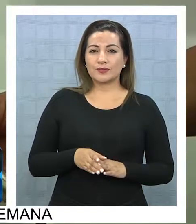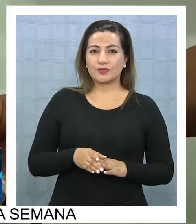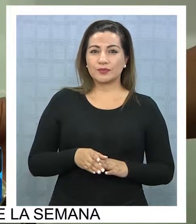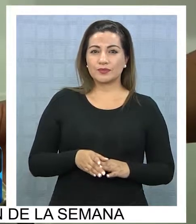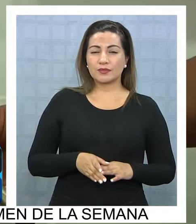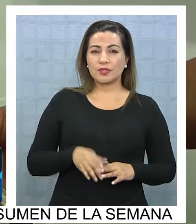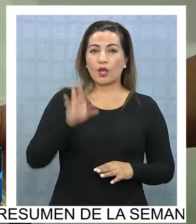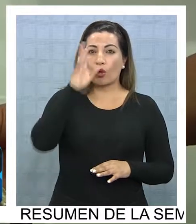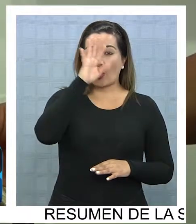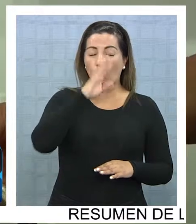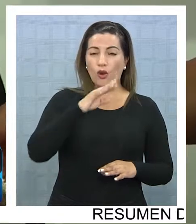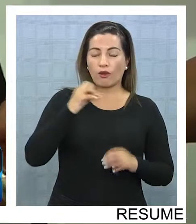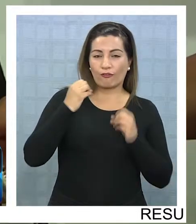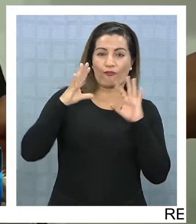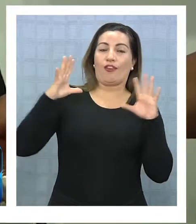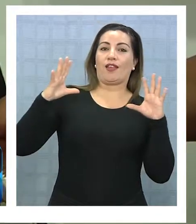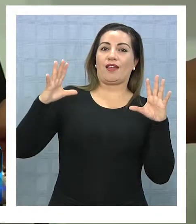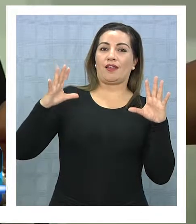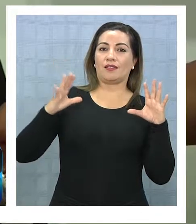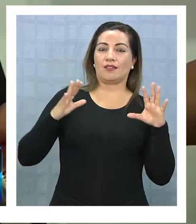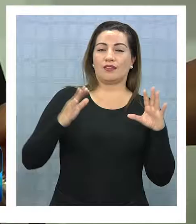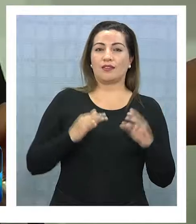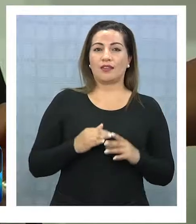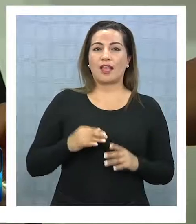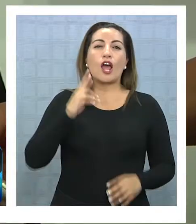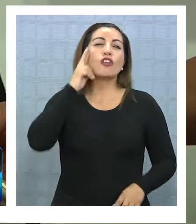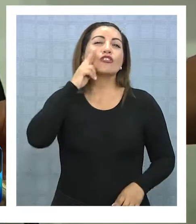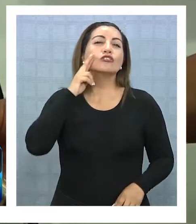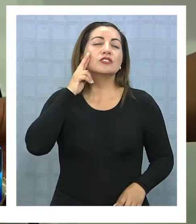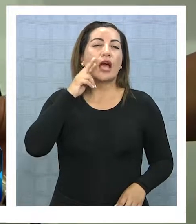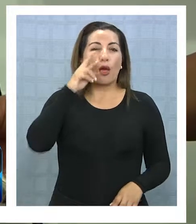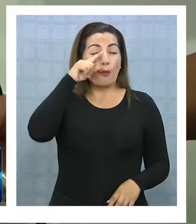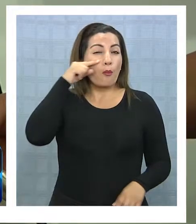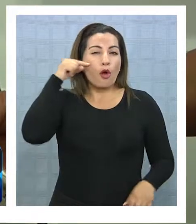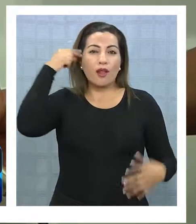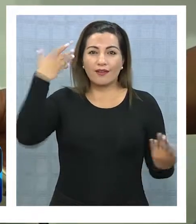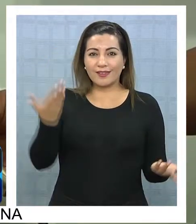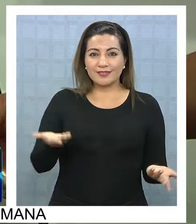llamativos, fucsias, lilas.